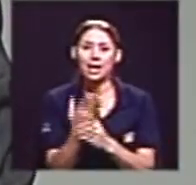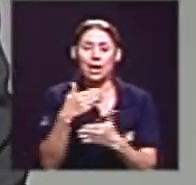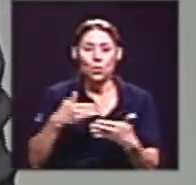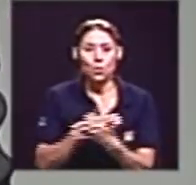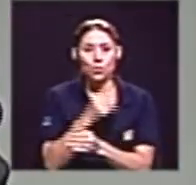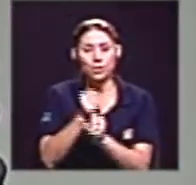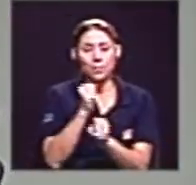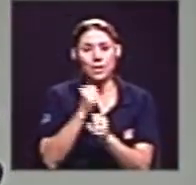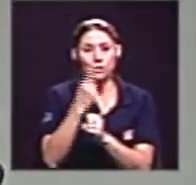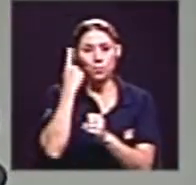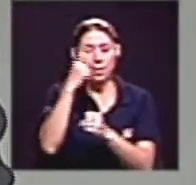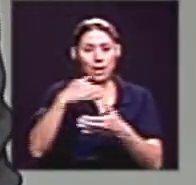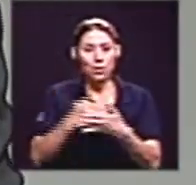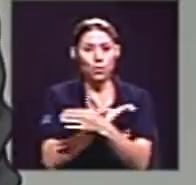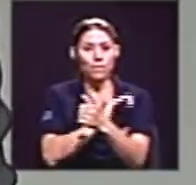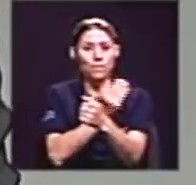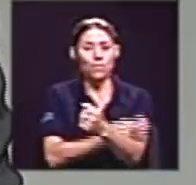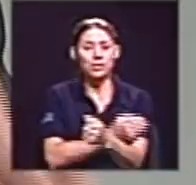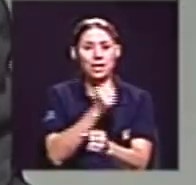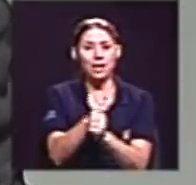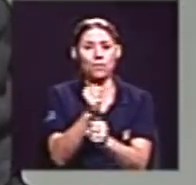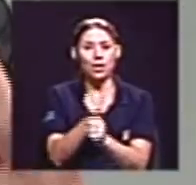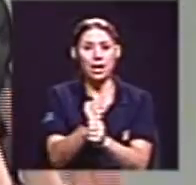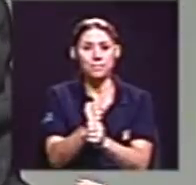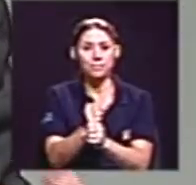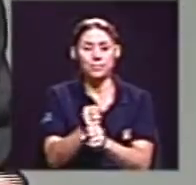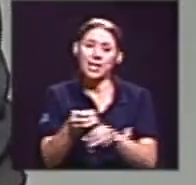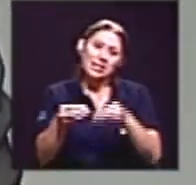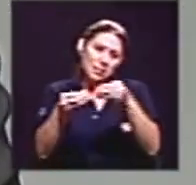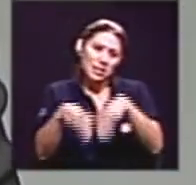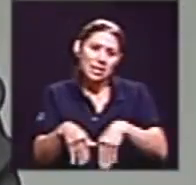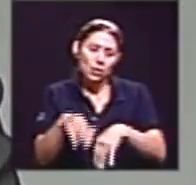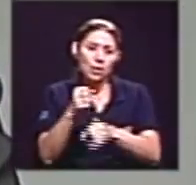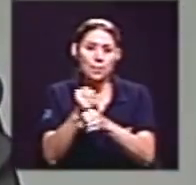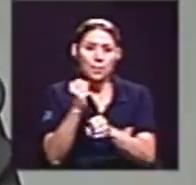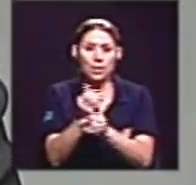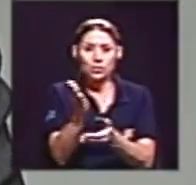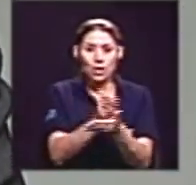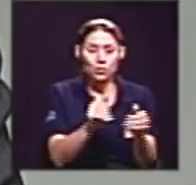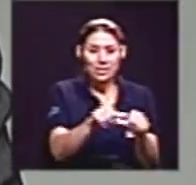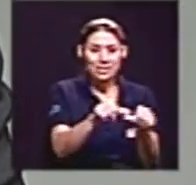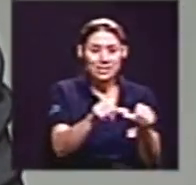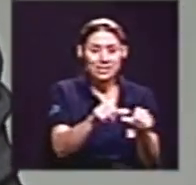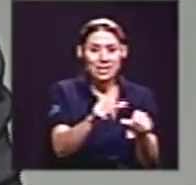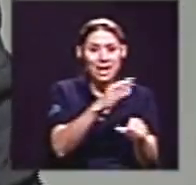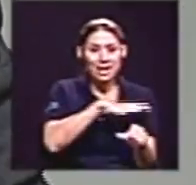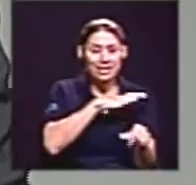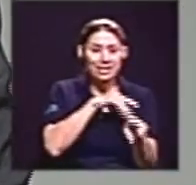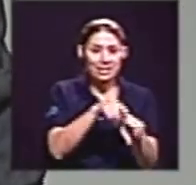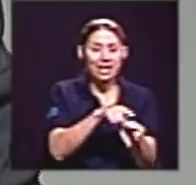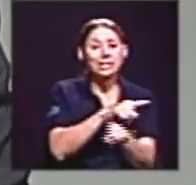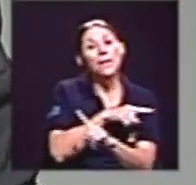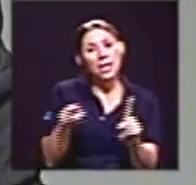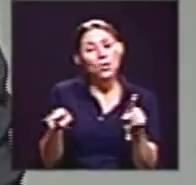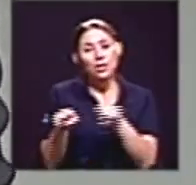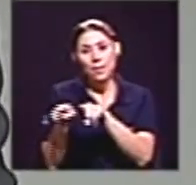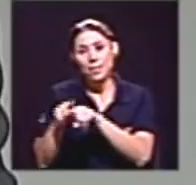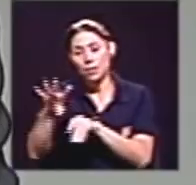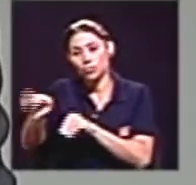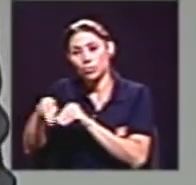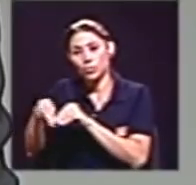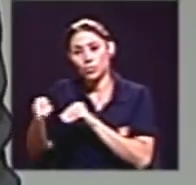que estaba entrando. Se perdieron empleos de ciertas características, se ganaron empleos de otras características, no era